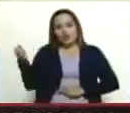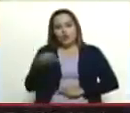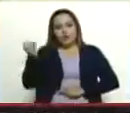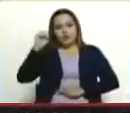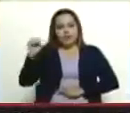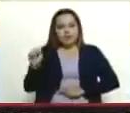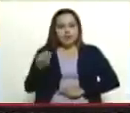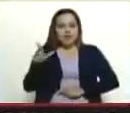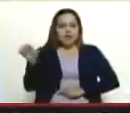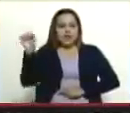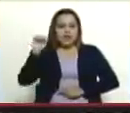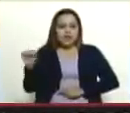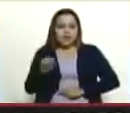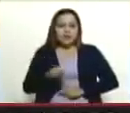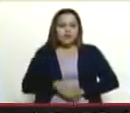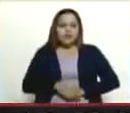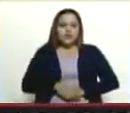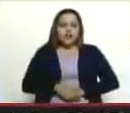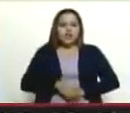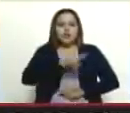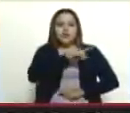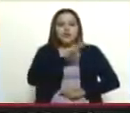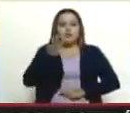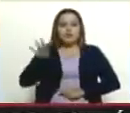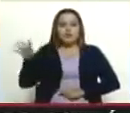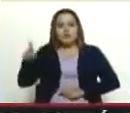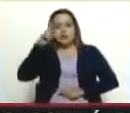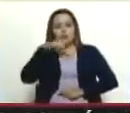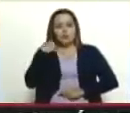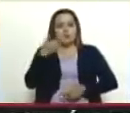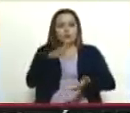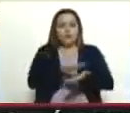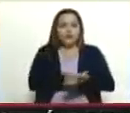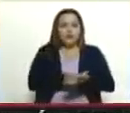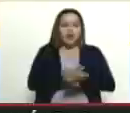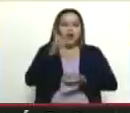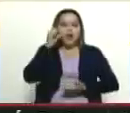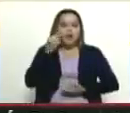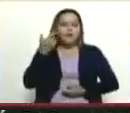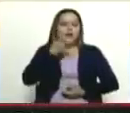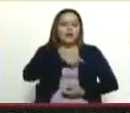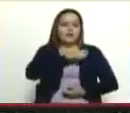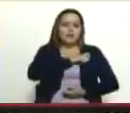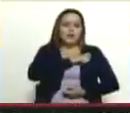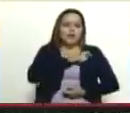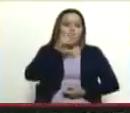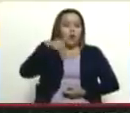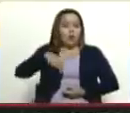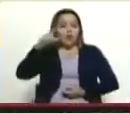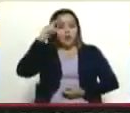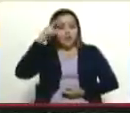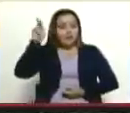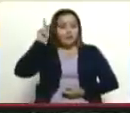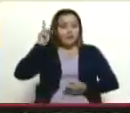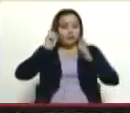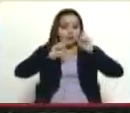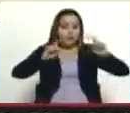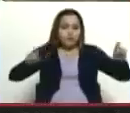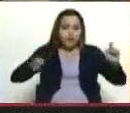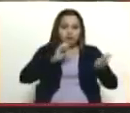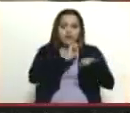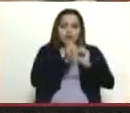244 años del fallecimiento de José María España y día del entrenador deportivo en el día de hoy. Se hizo la